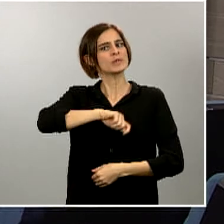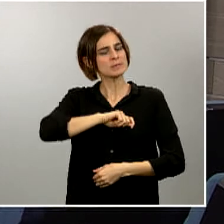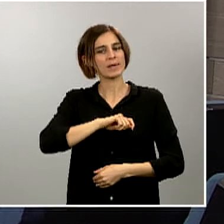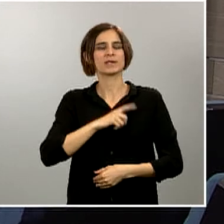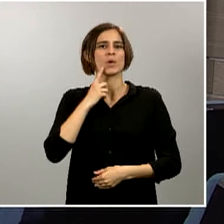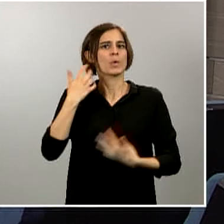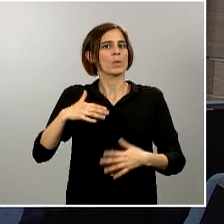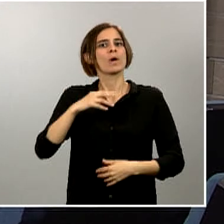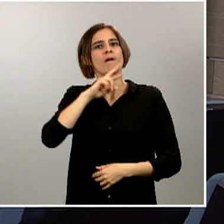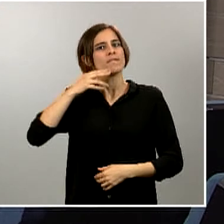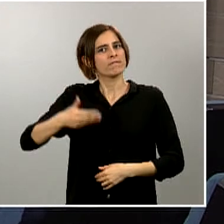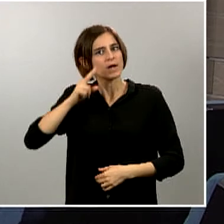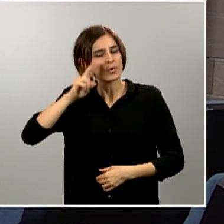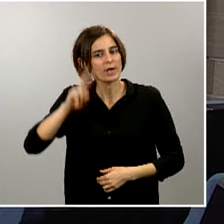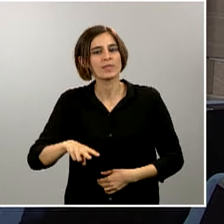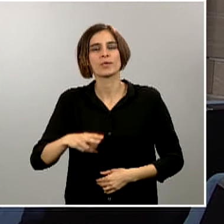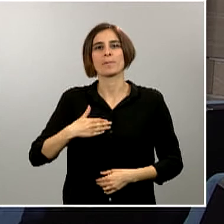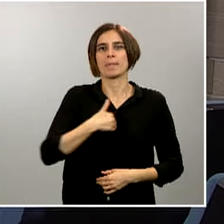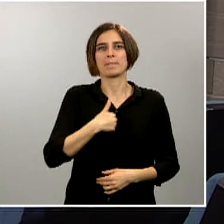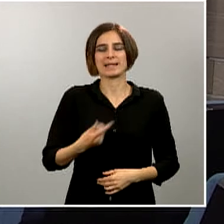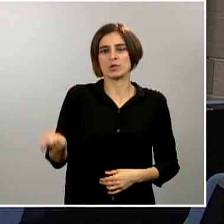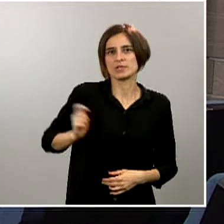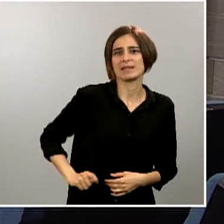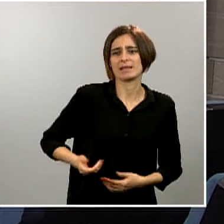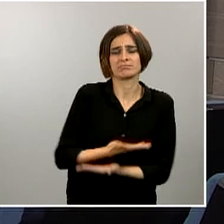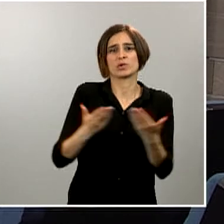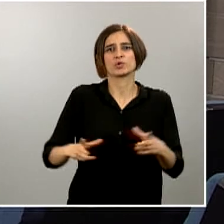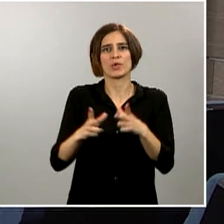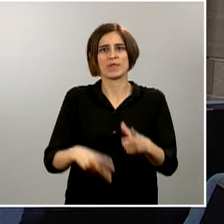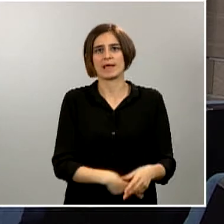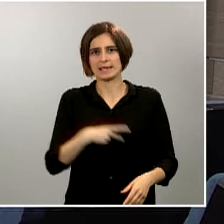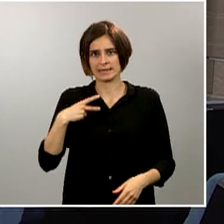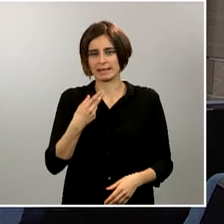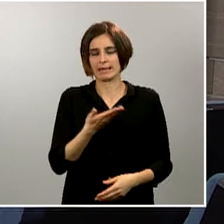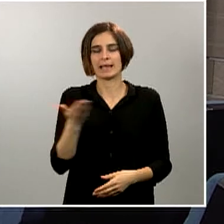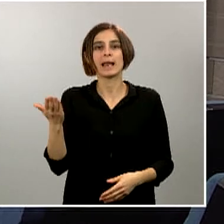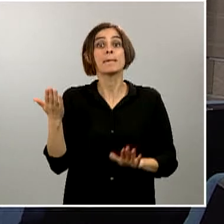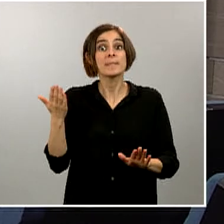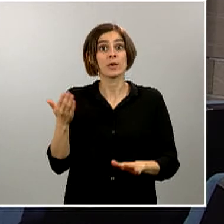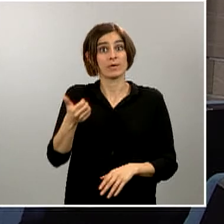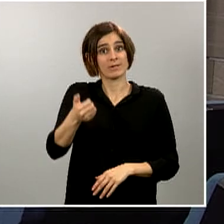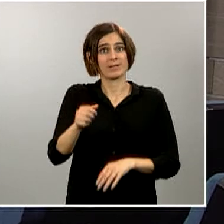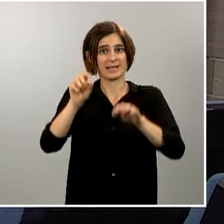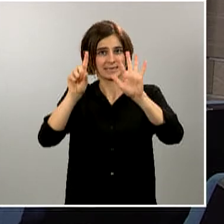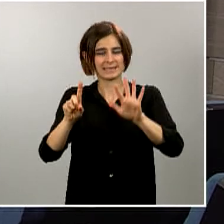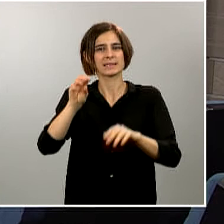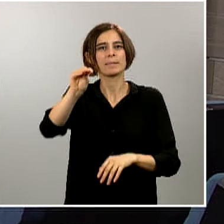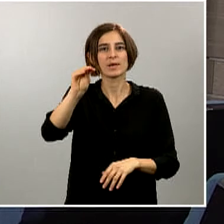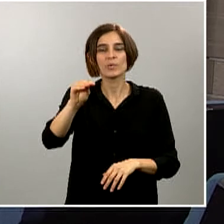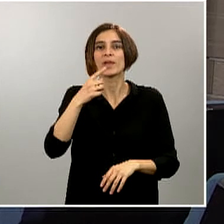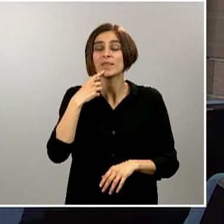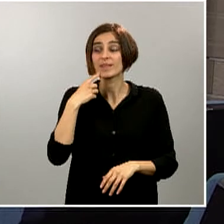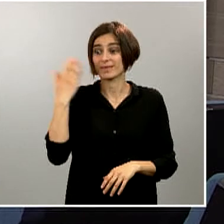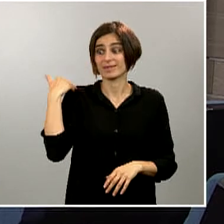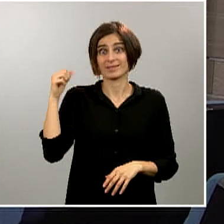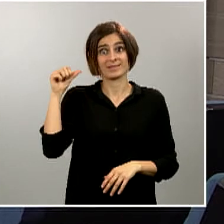general. Pero a La Sexta le pregunta que varios medios de comunicación han asegurado esta semana que ustedes, el Gobierno, desoyó las advertencias de la Organización Mundial de